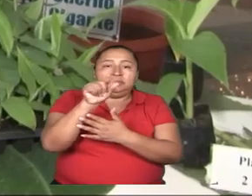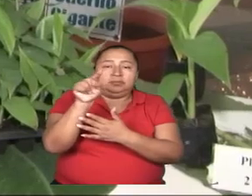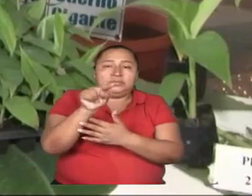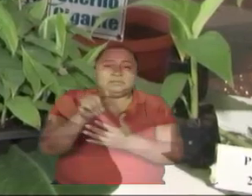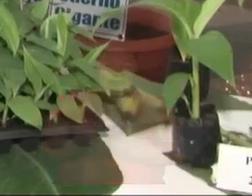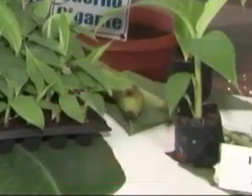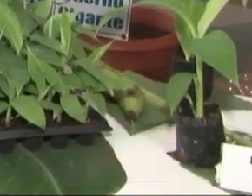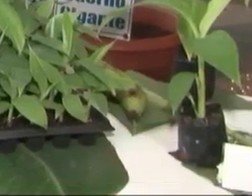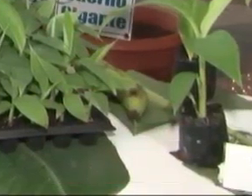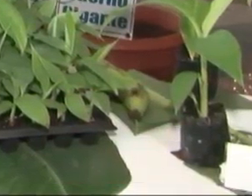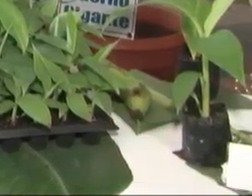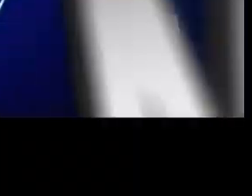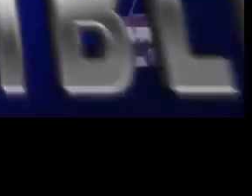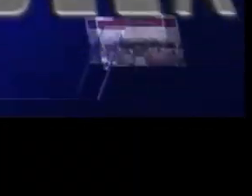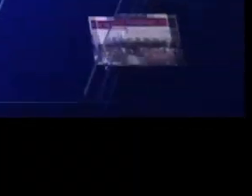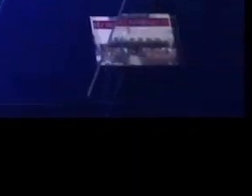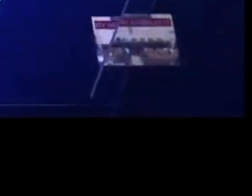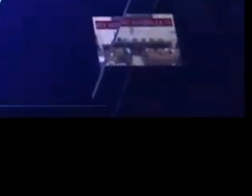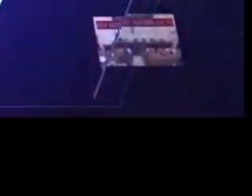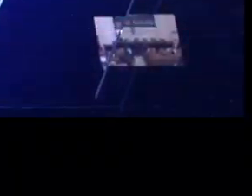Paz.